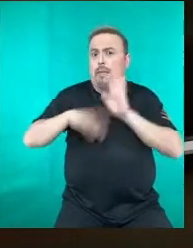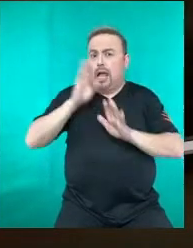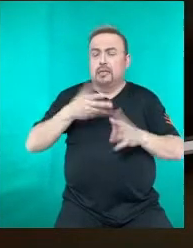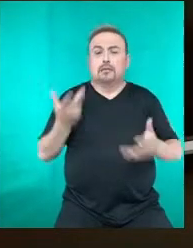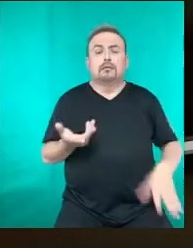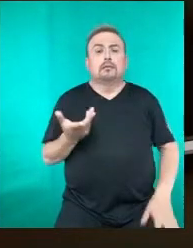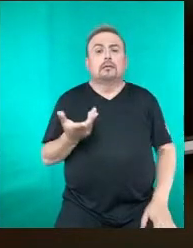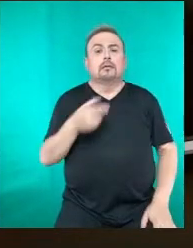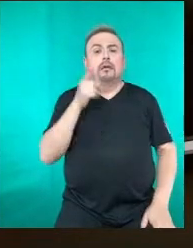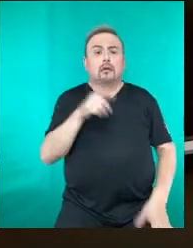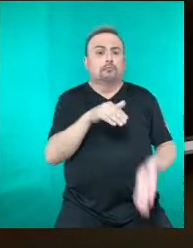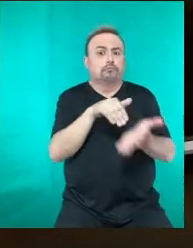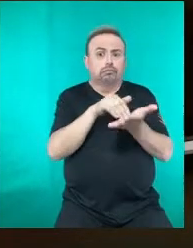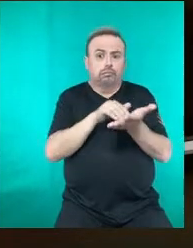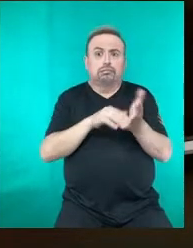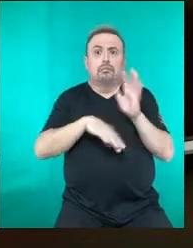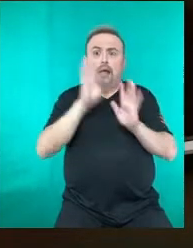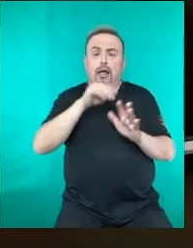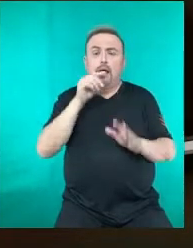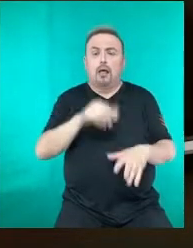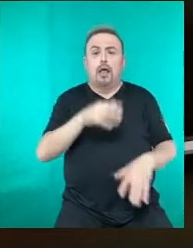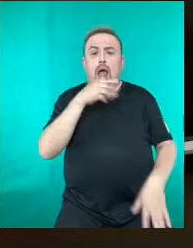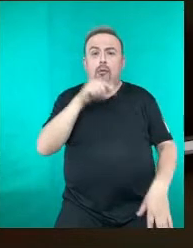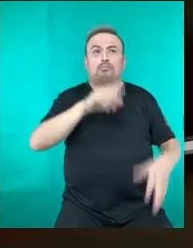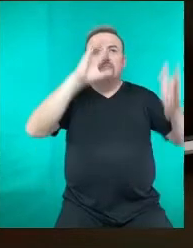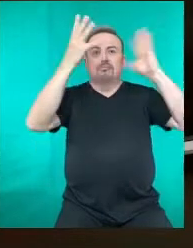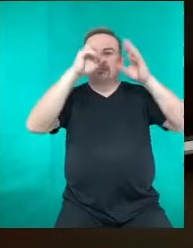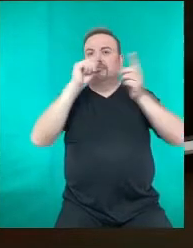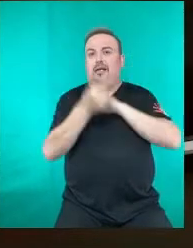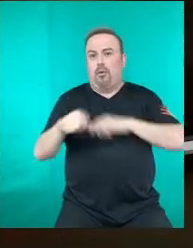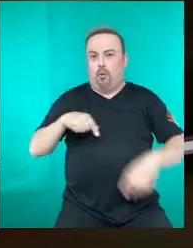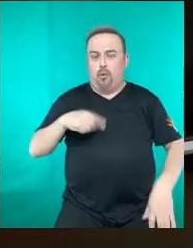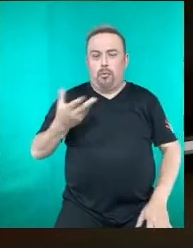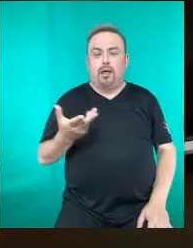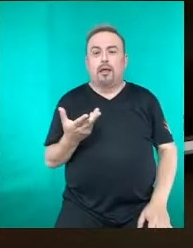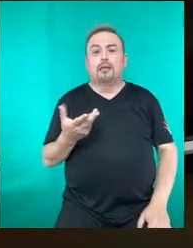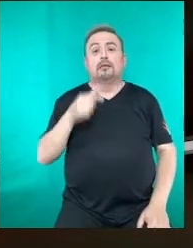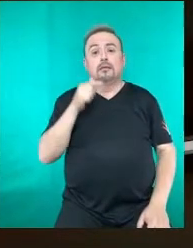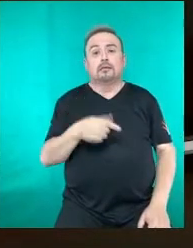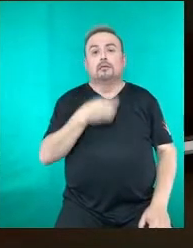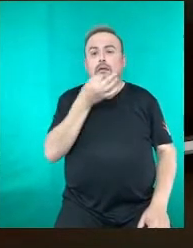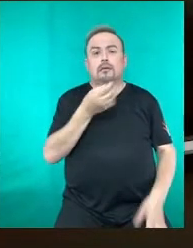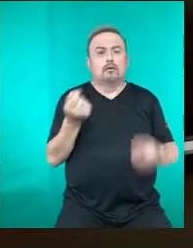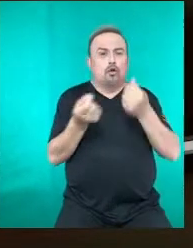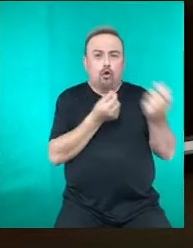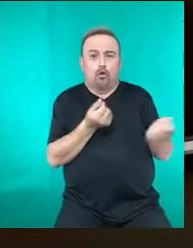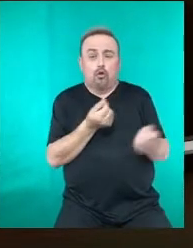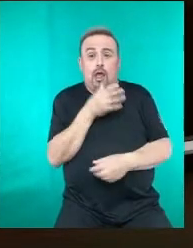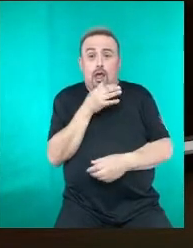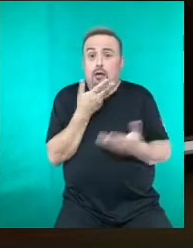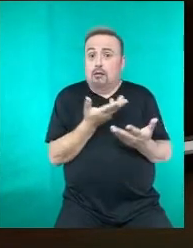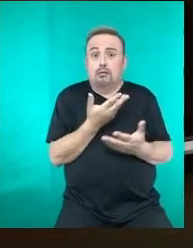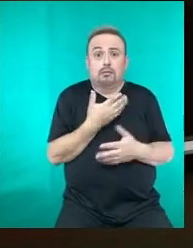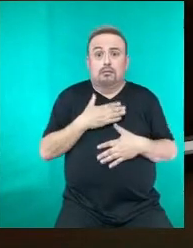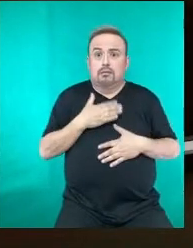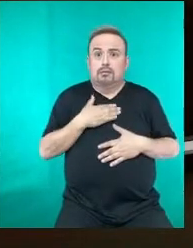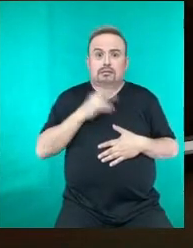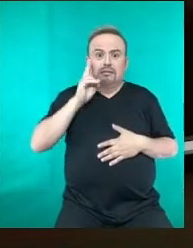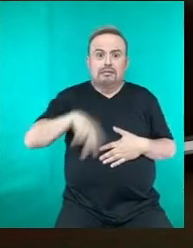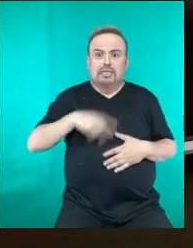mayor vulnerabilidad en las fuentes producto del cambio climático, y como les decía, el real costo del agua es el costo de quedarse sin